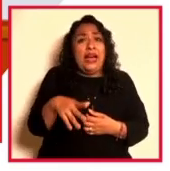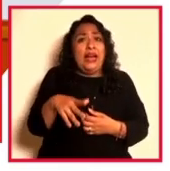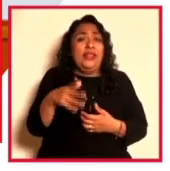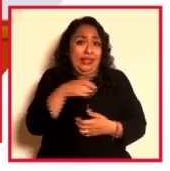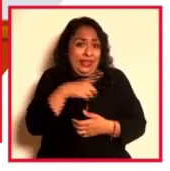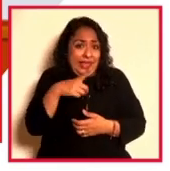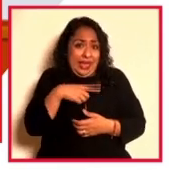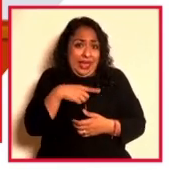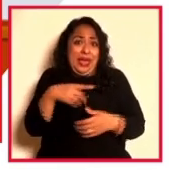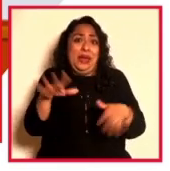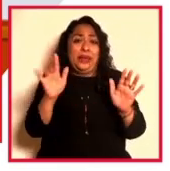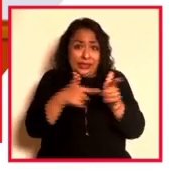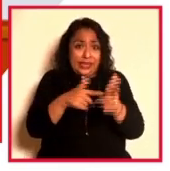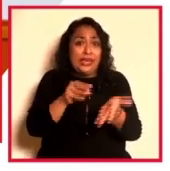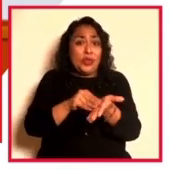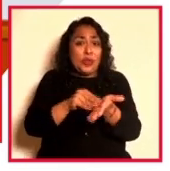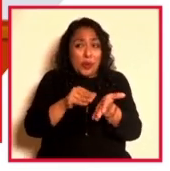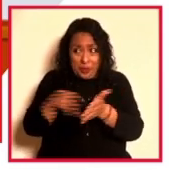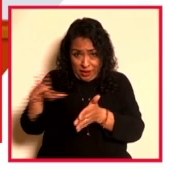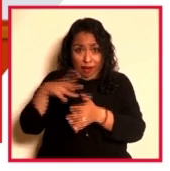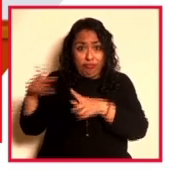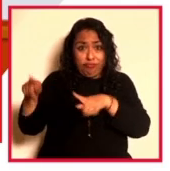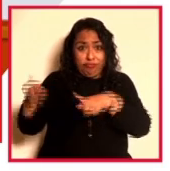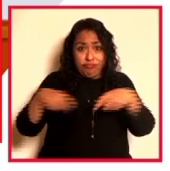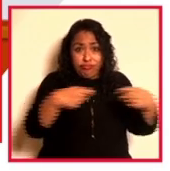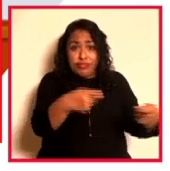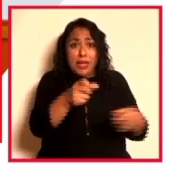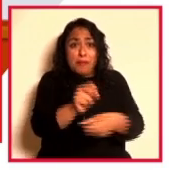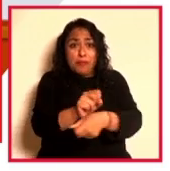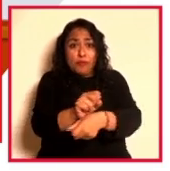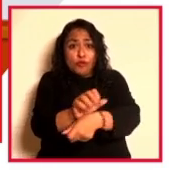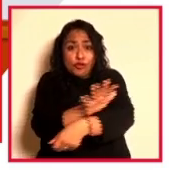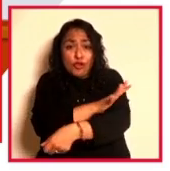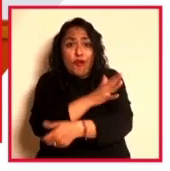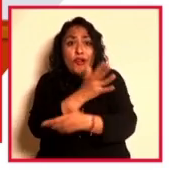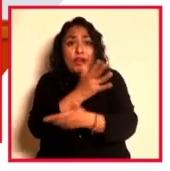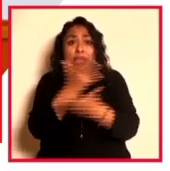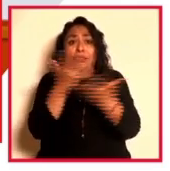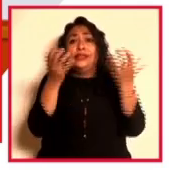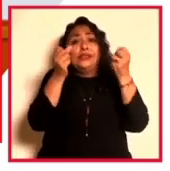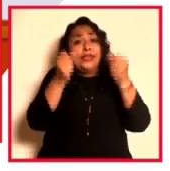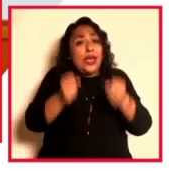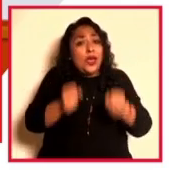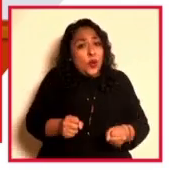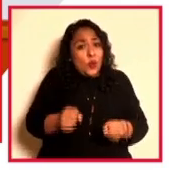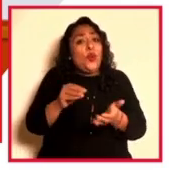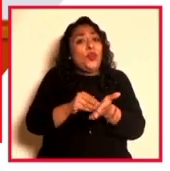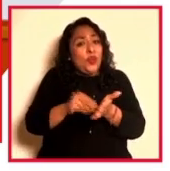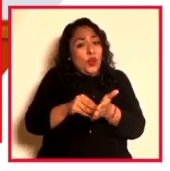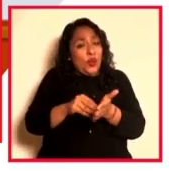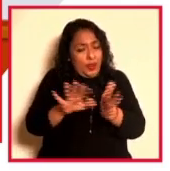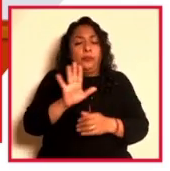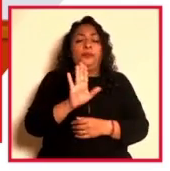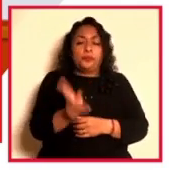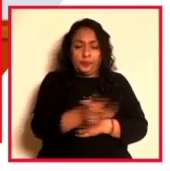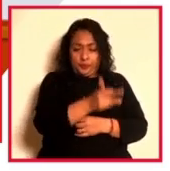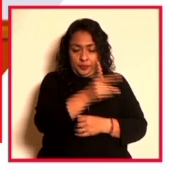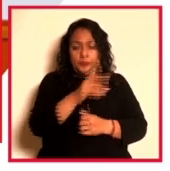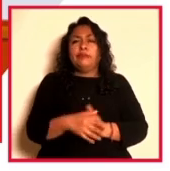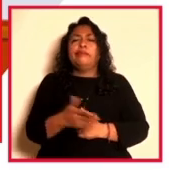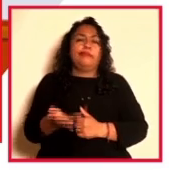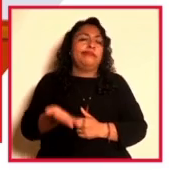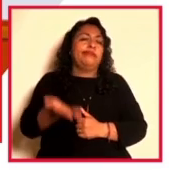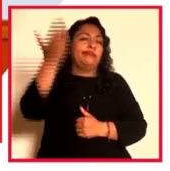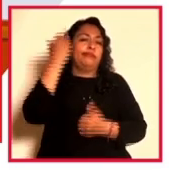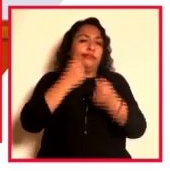pues pues haí este legado aquí están esas emociones que que seguramente siguen vivas Cristina por aquella época ya